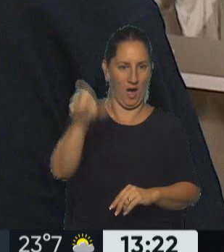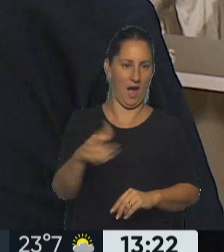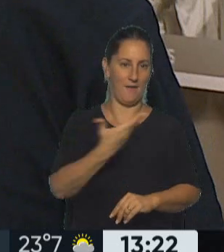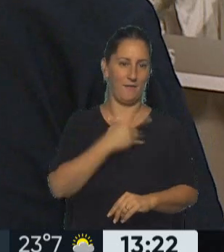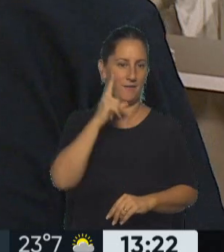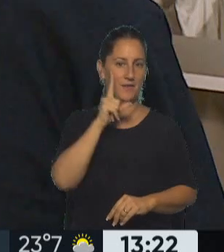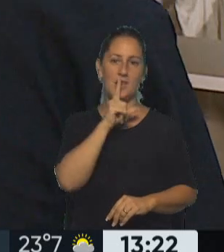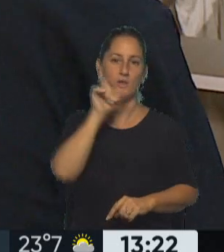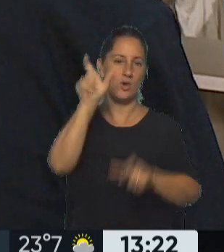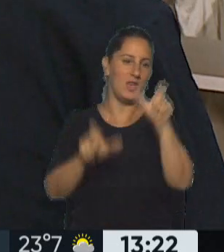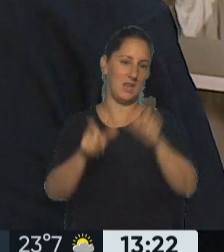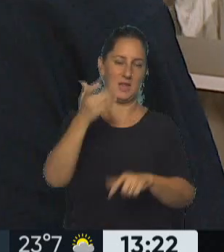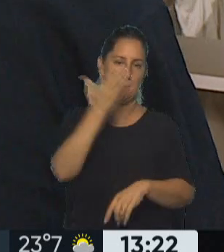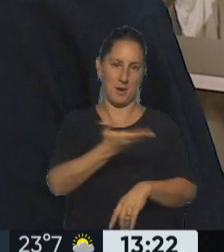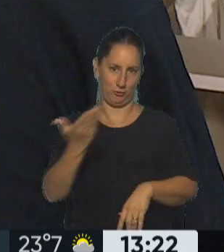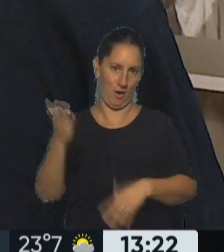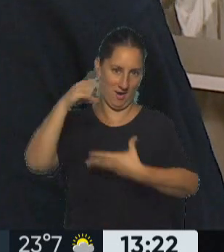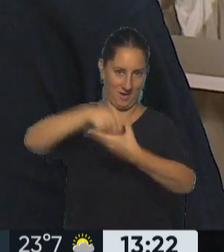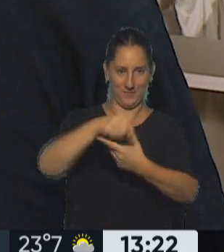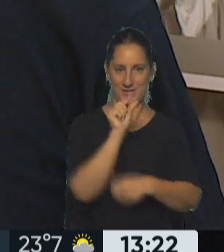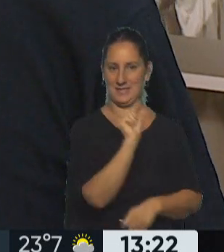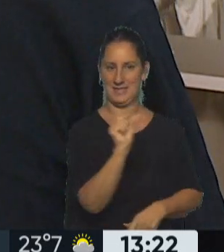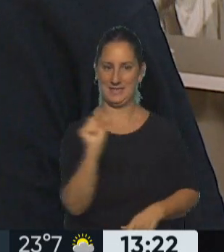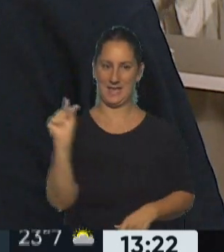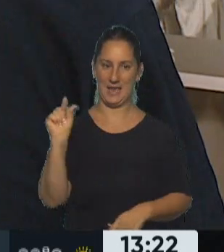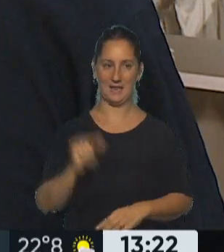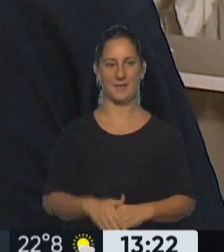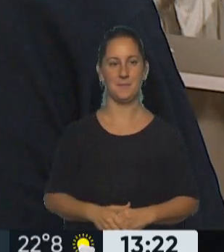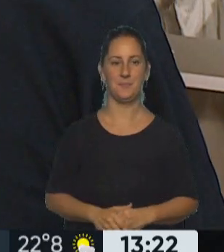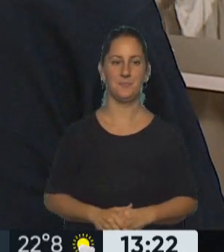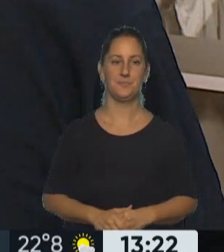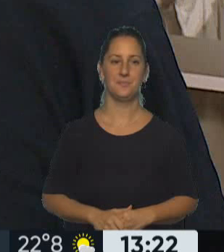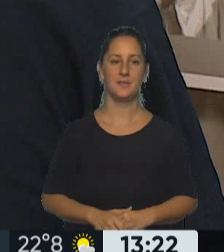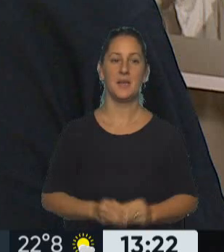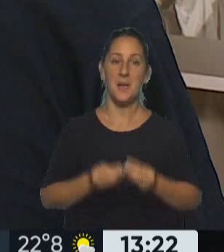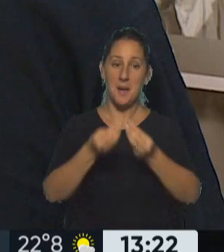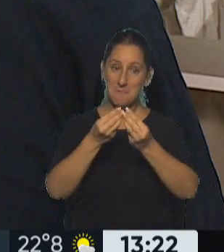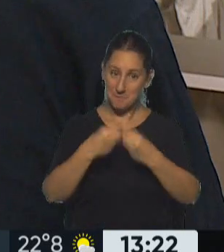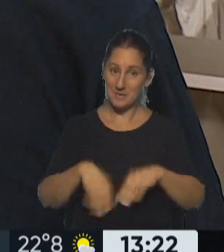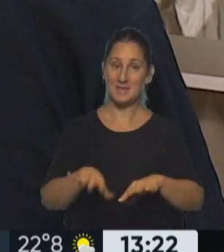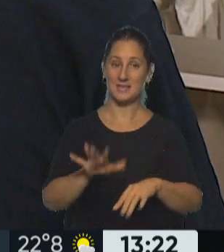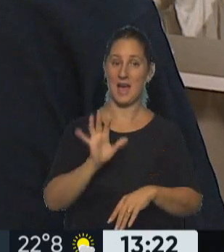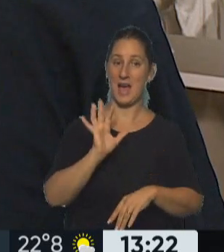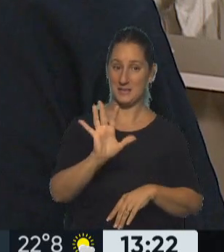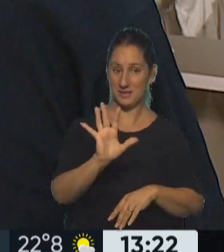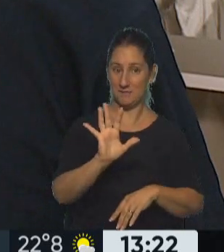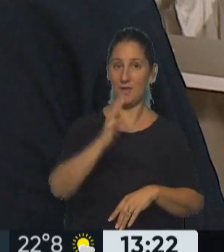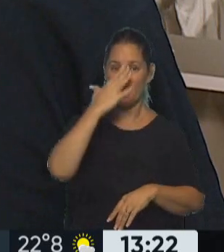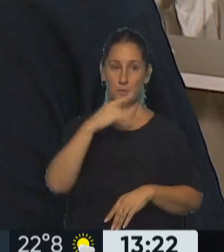los personajes que aparecen en la serie. Así que el inicio fue así. Después conocimos a